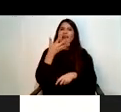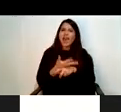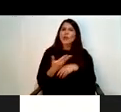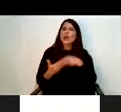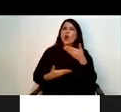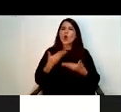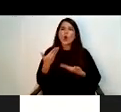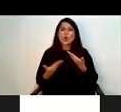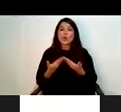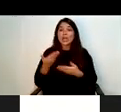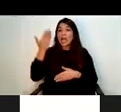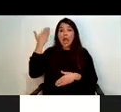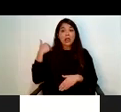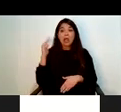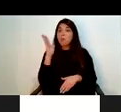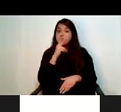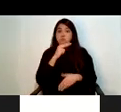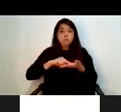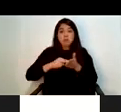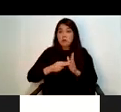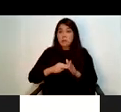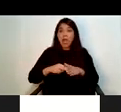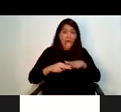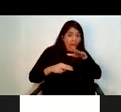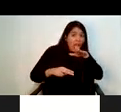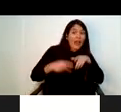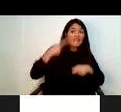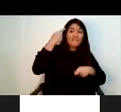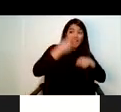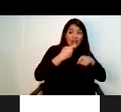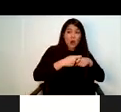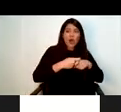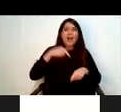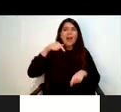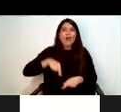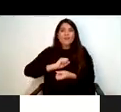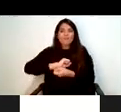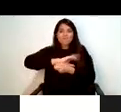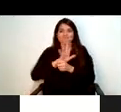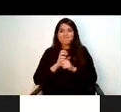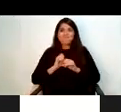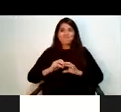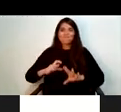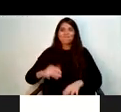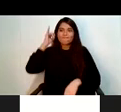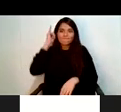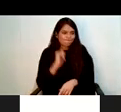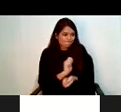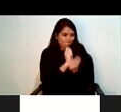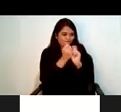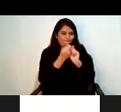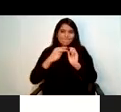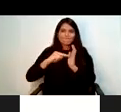era un problema, en otra situación sí lo fue. Obviamente si yo